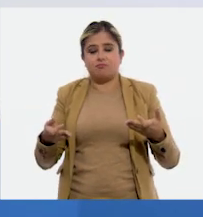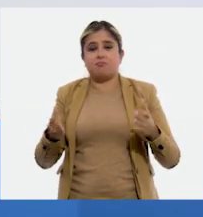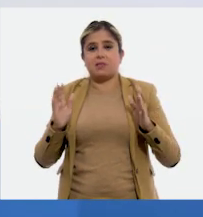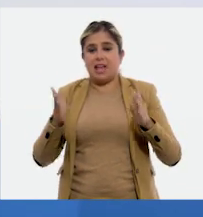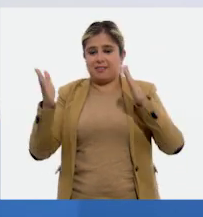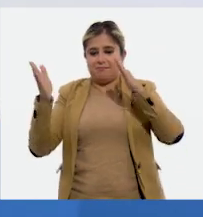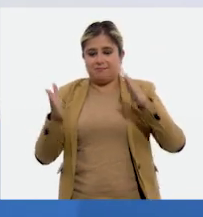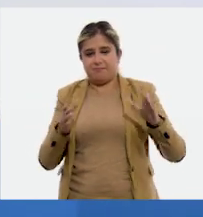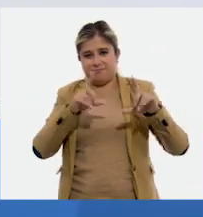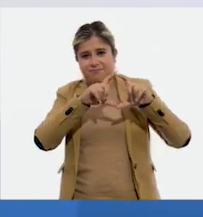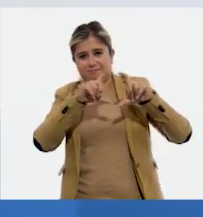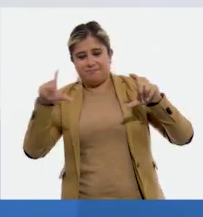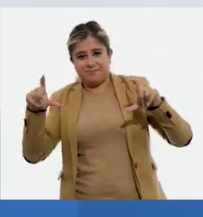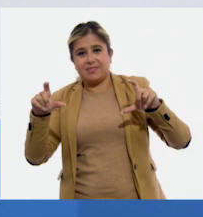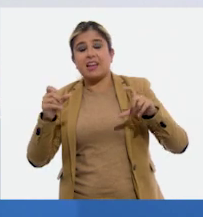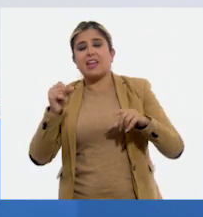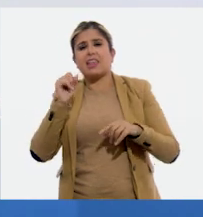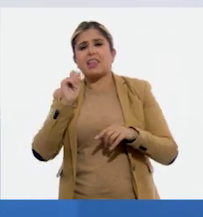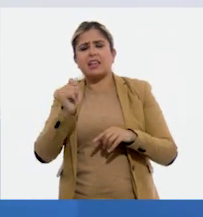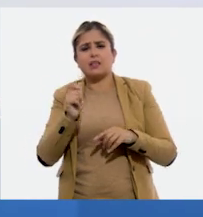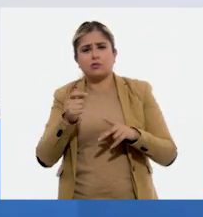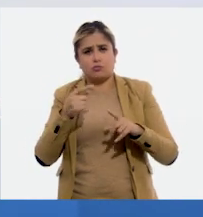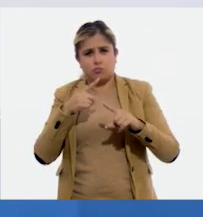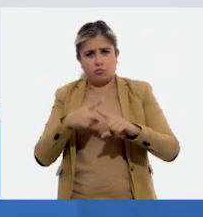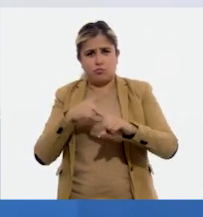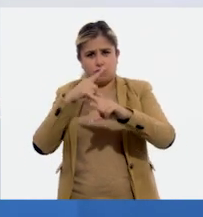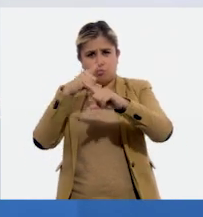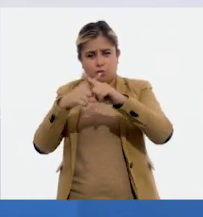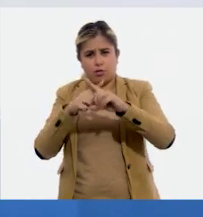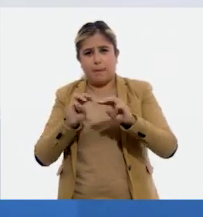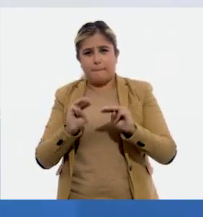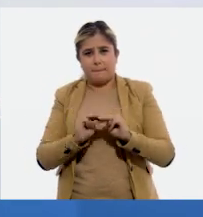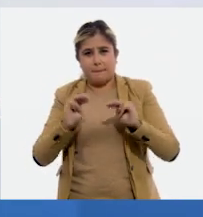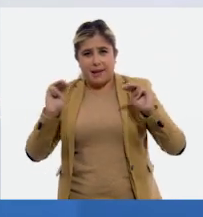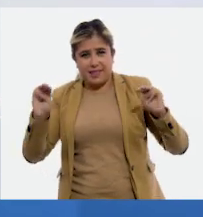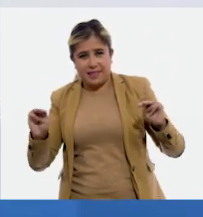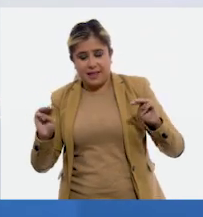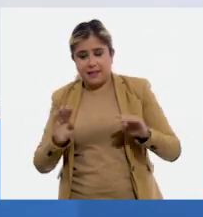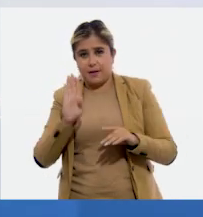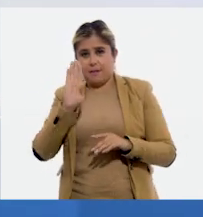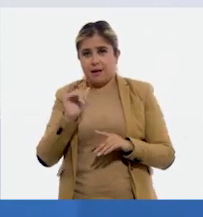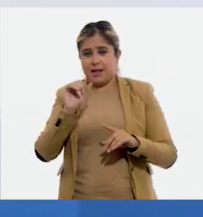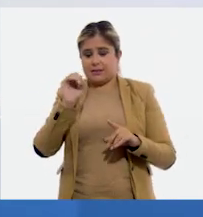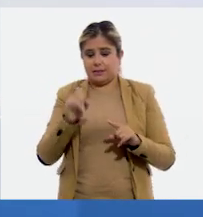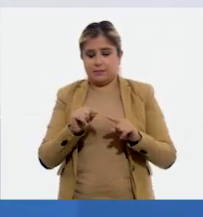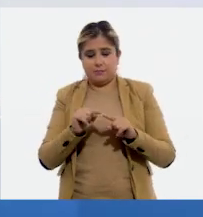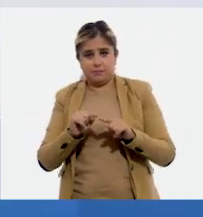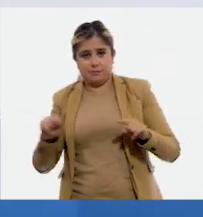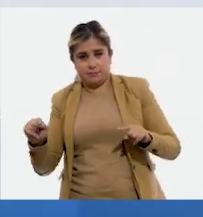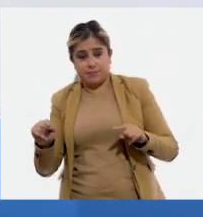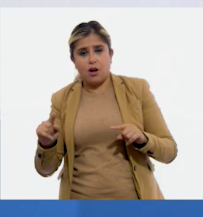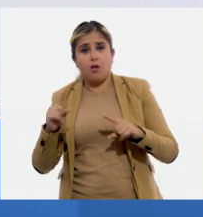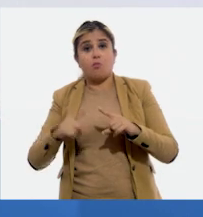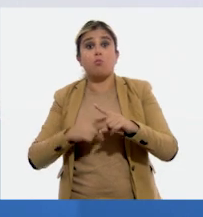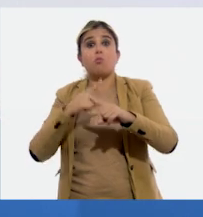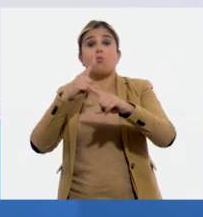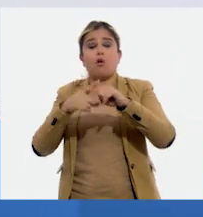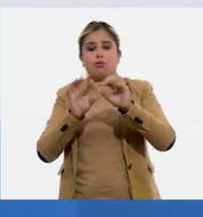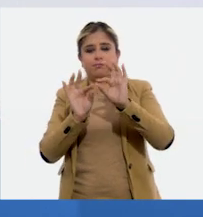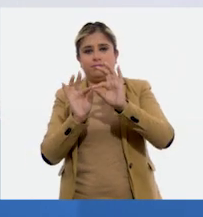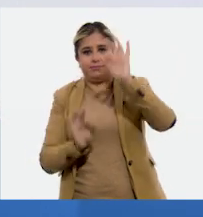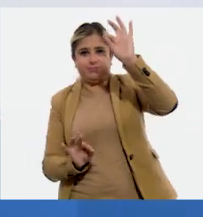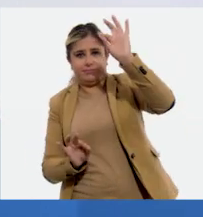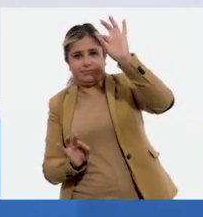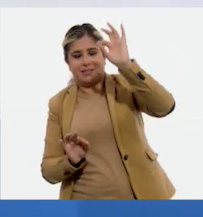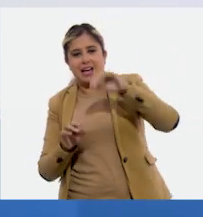que consiste en multiplicar las medidas de la base por la de la